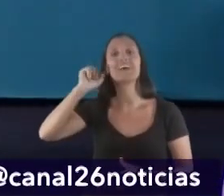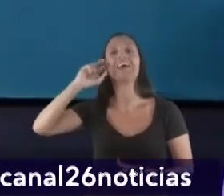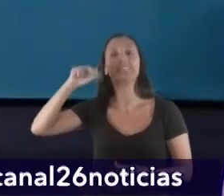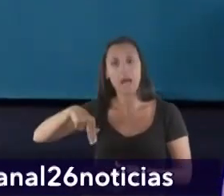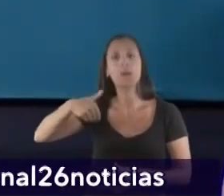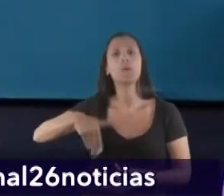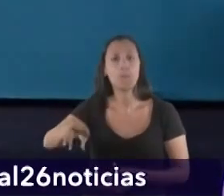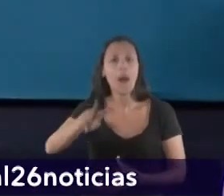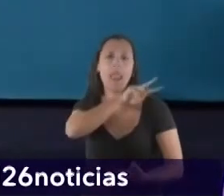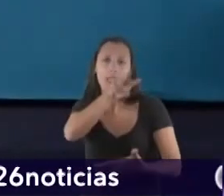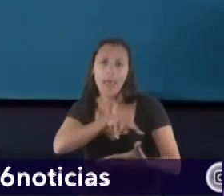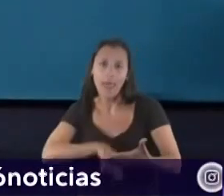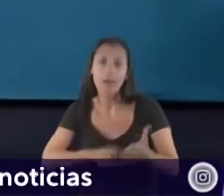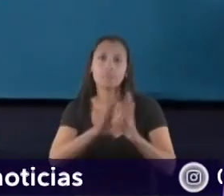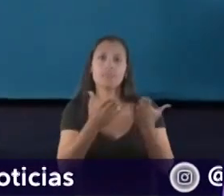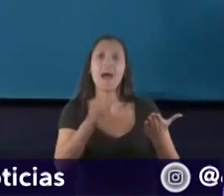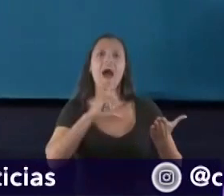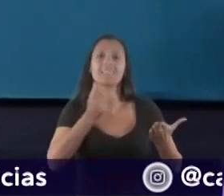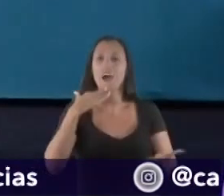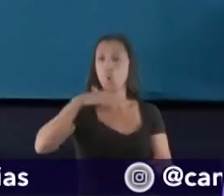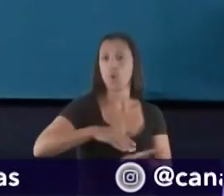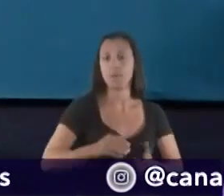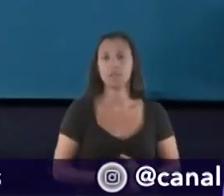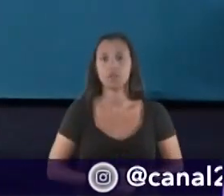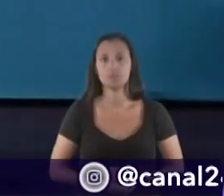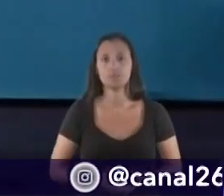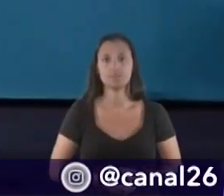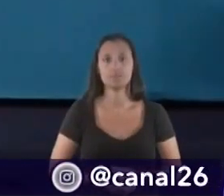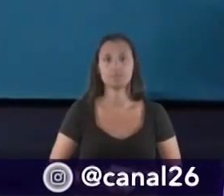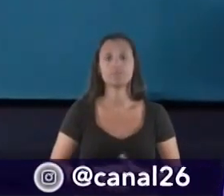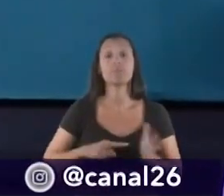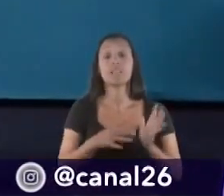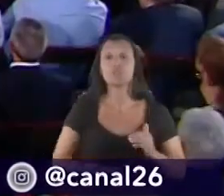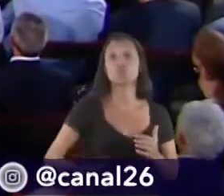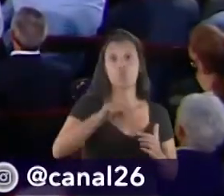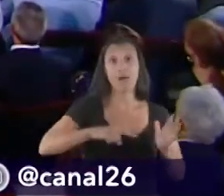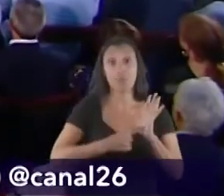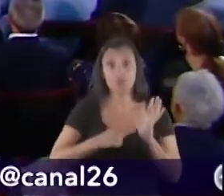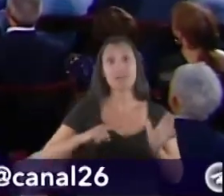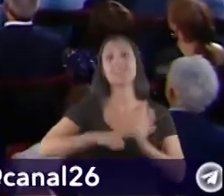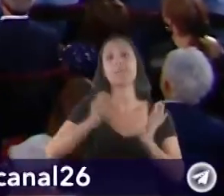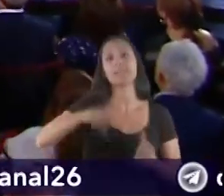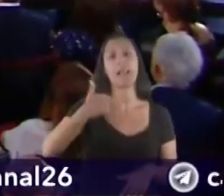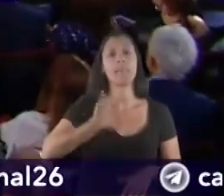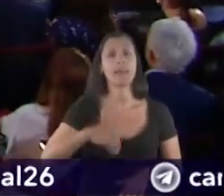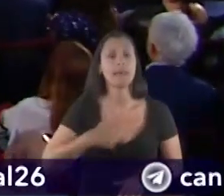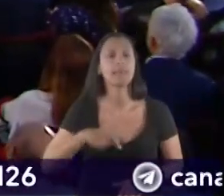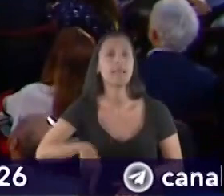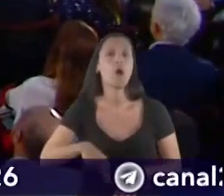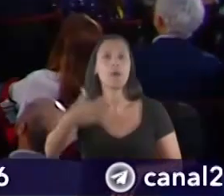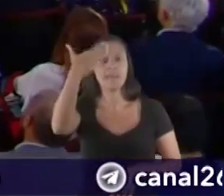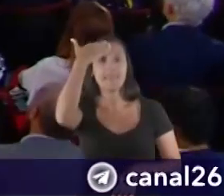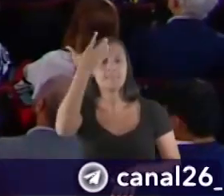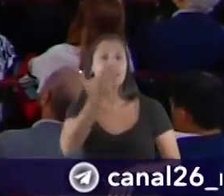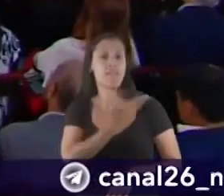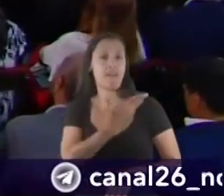Gaitán, dará lectura al acta de juramento. En la ciudad de Buenos Aires, capital de la República Argentina, a los 15